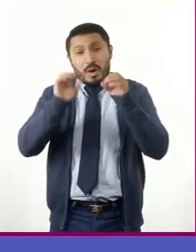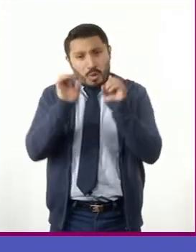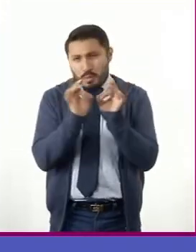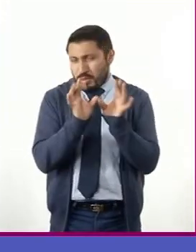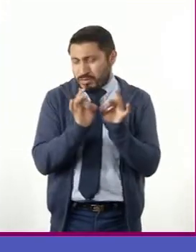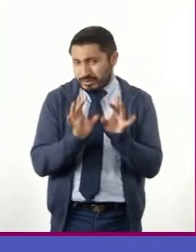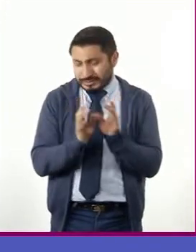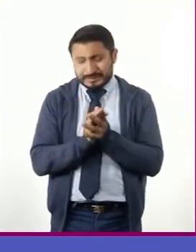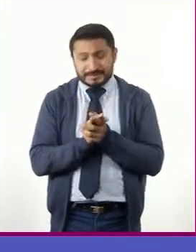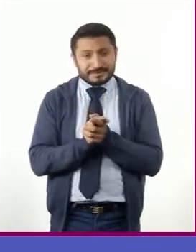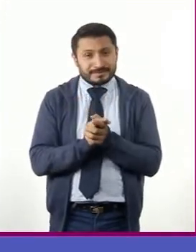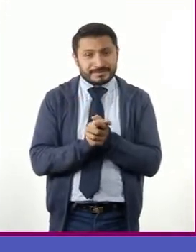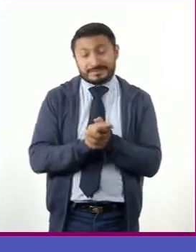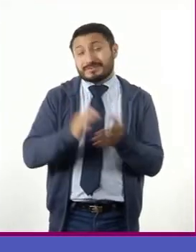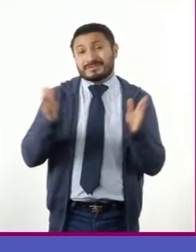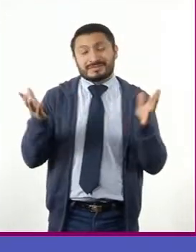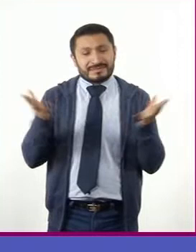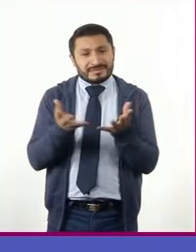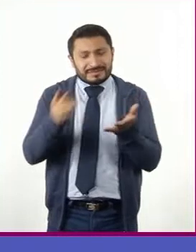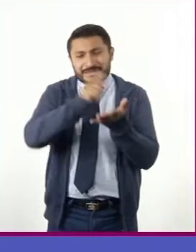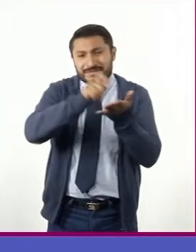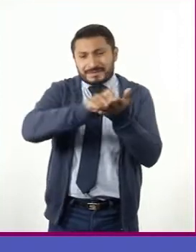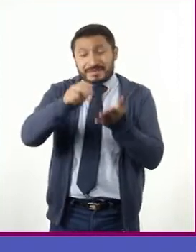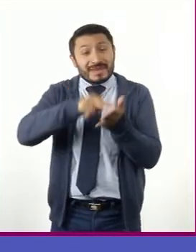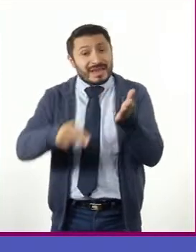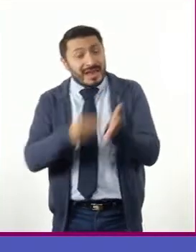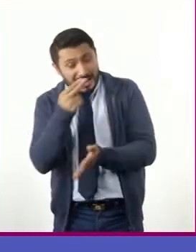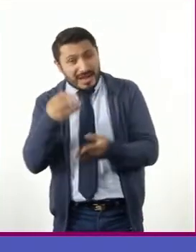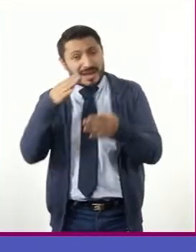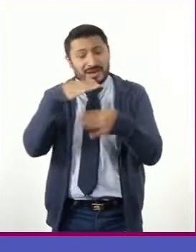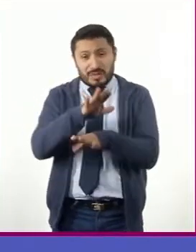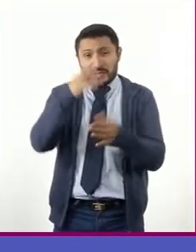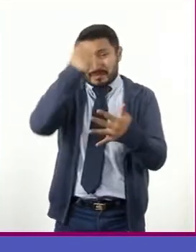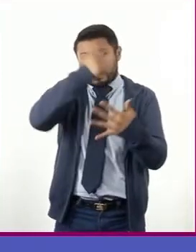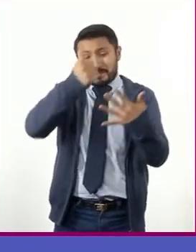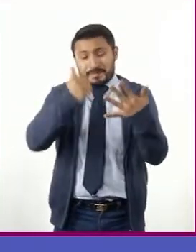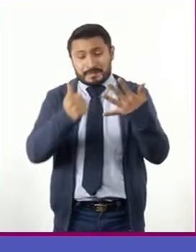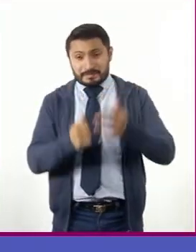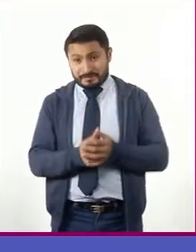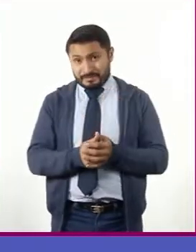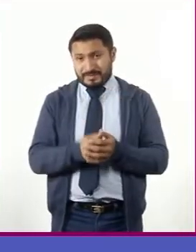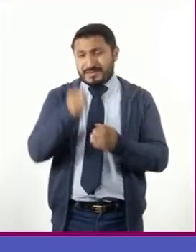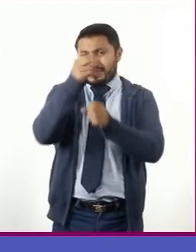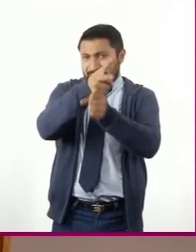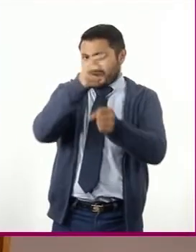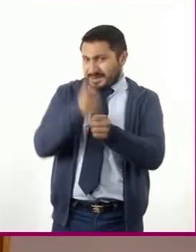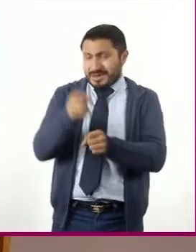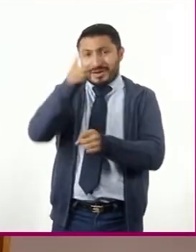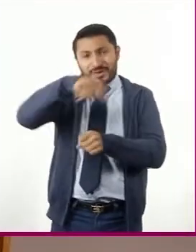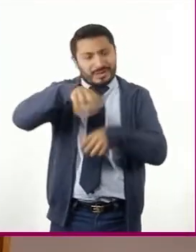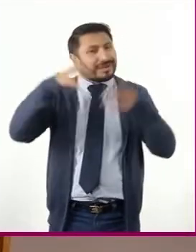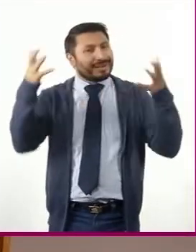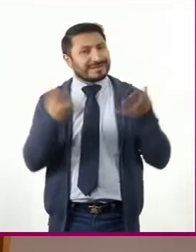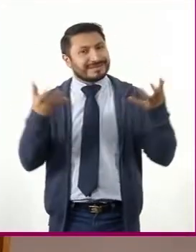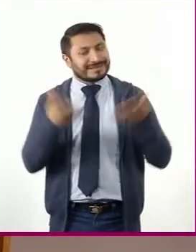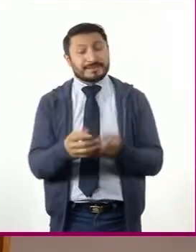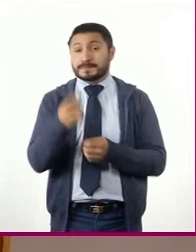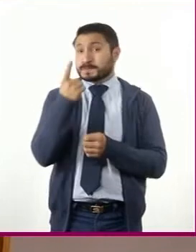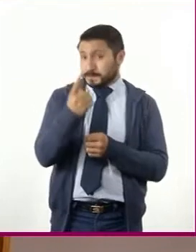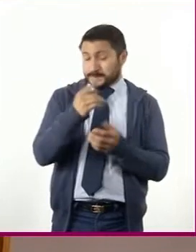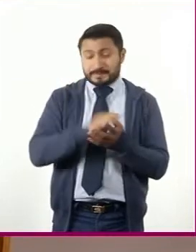evento, construir afirmaciones sobre los elementos comparados. Les invito a que vayamos realizando